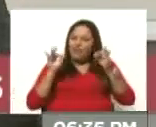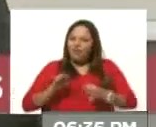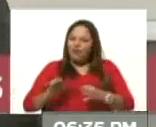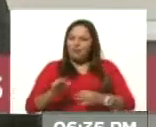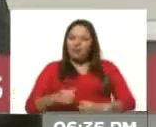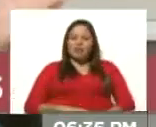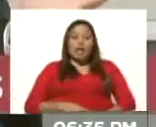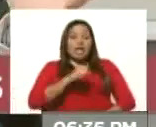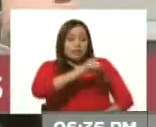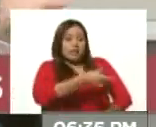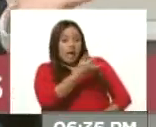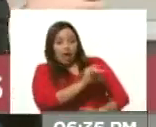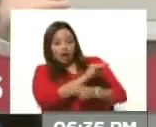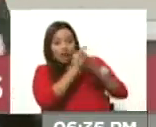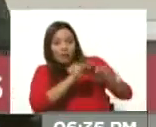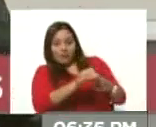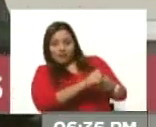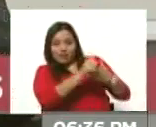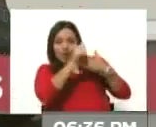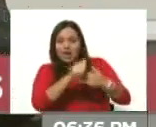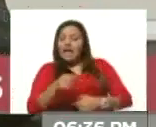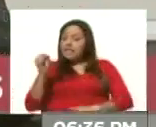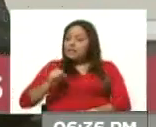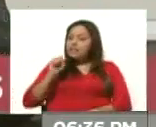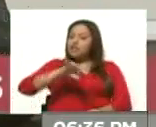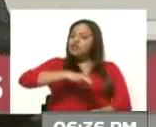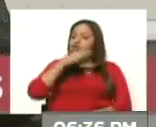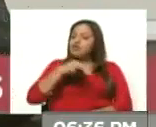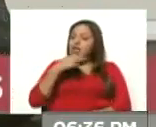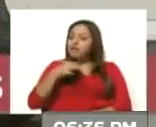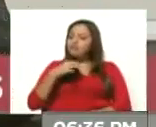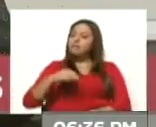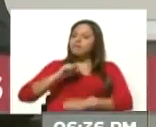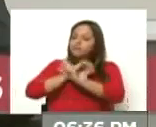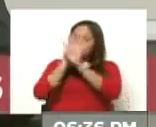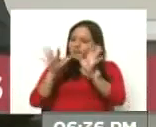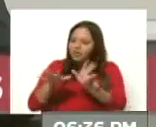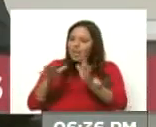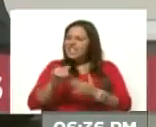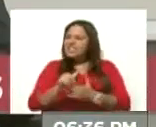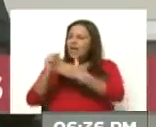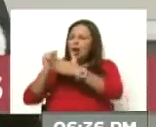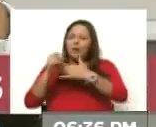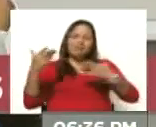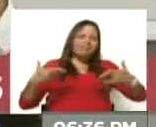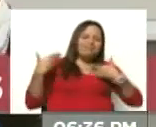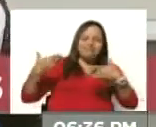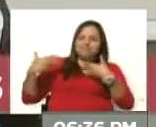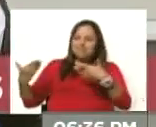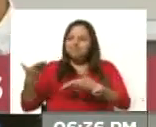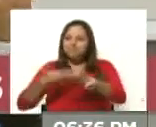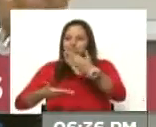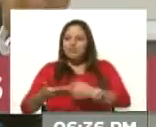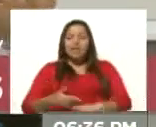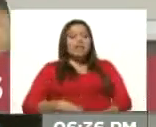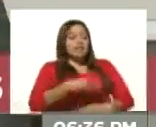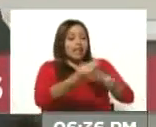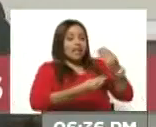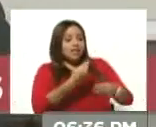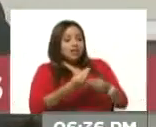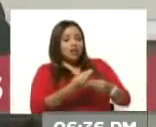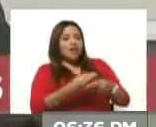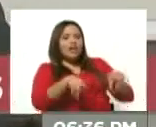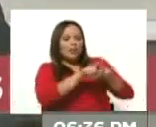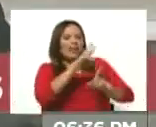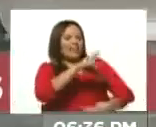lo que debería denominar dentro de la sociología comprensiva de mack ver un liderazgo carismático que se convirtió en líder religioso